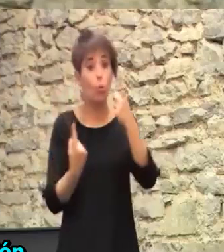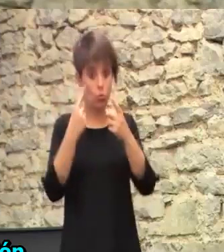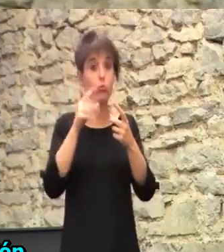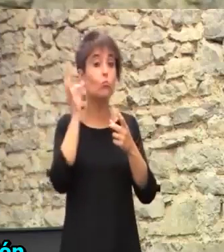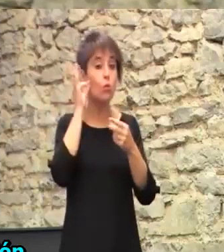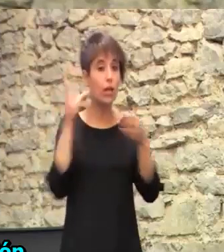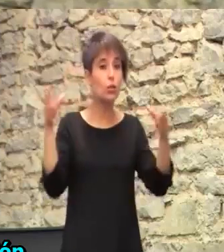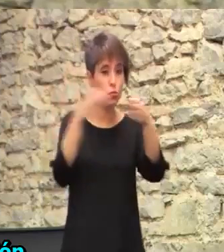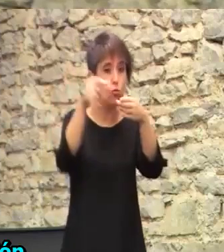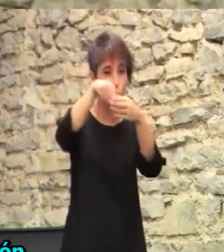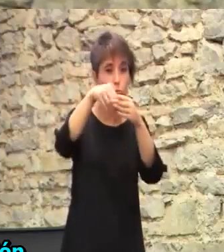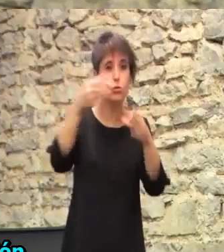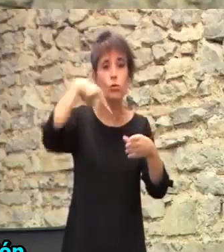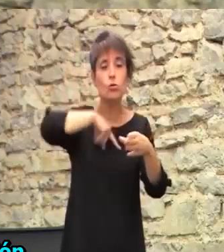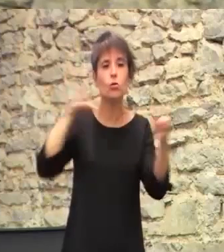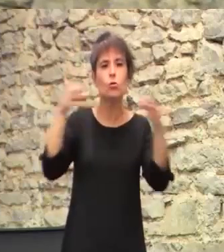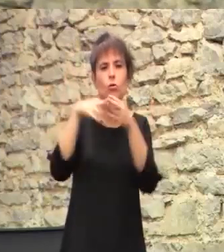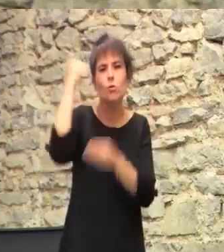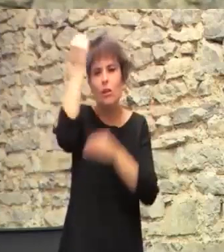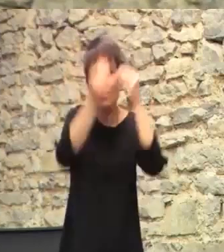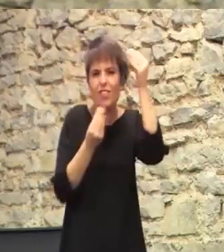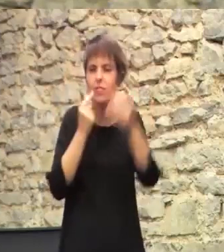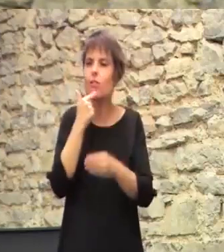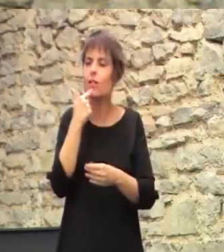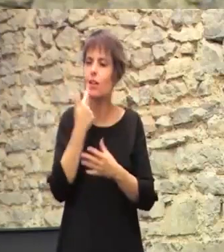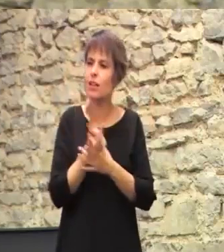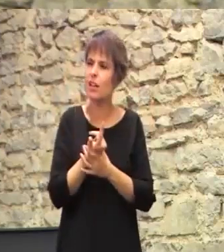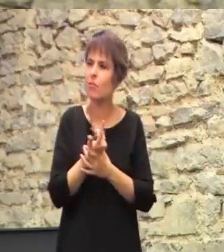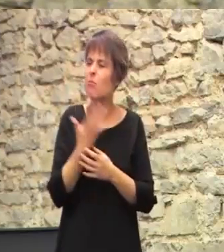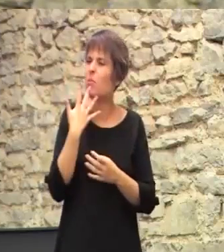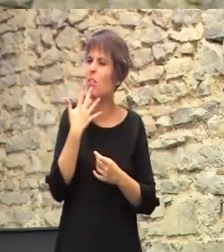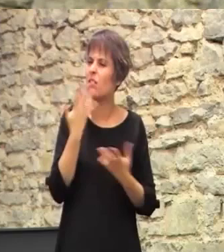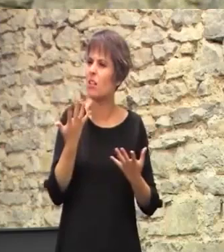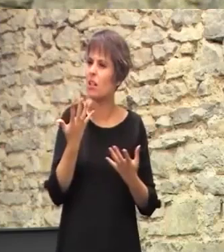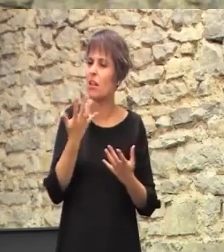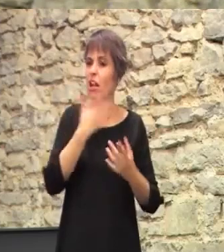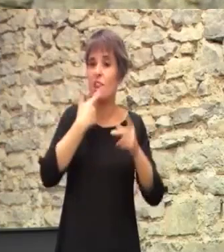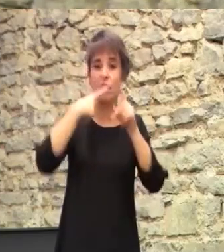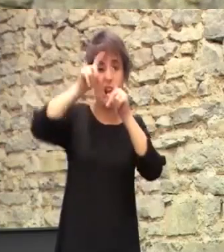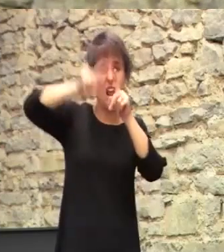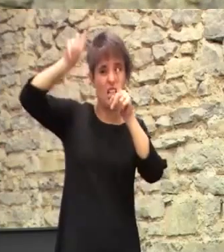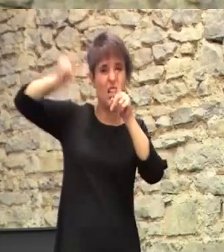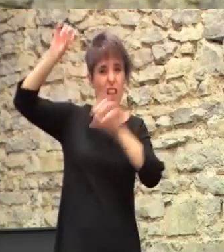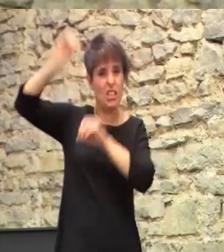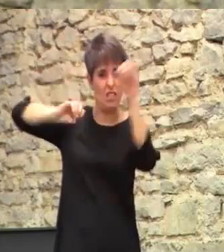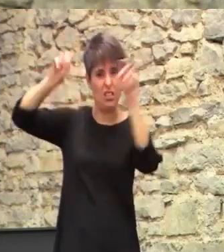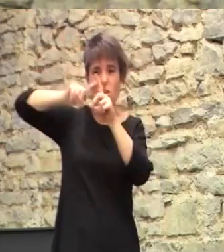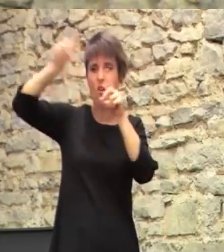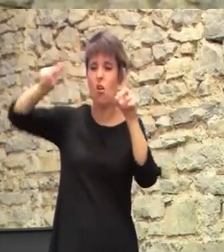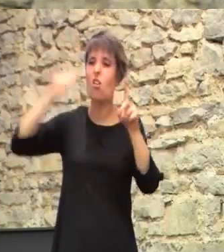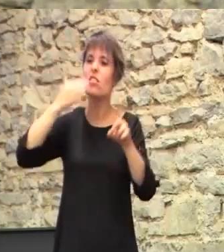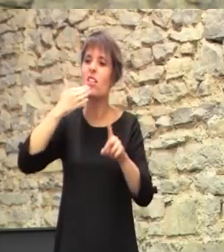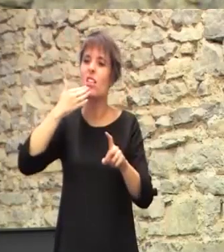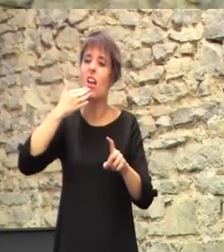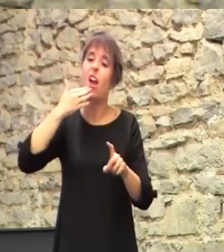de mujeres que trabajamos se están en un grupo de reflexión y decían puede ser que las estadísticas sigan dando que la doble